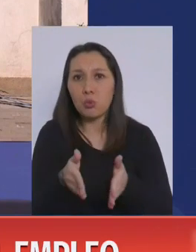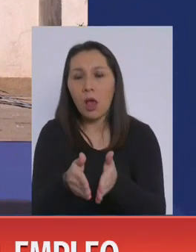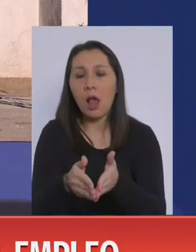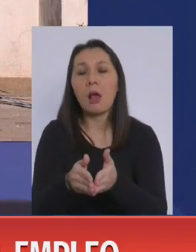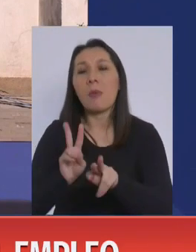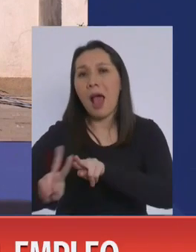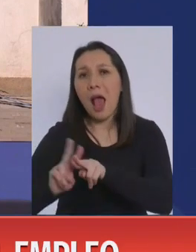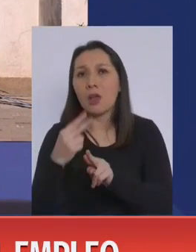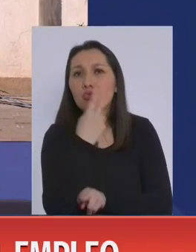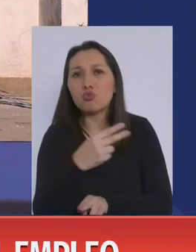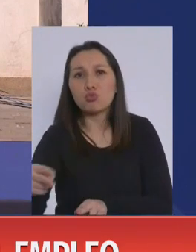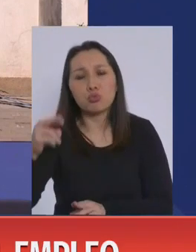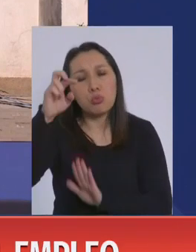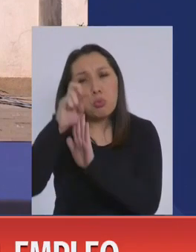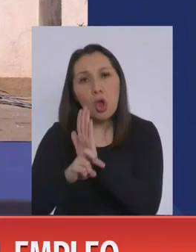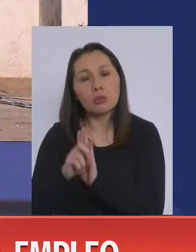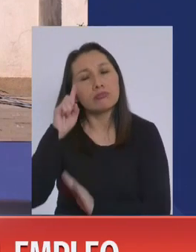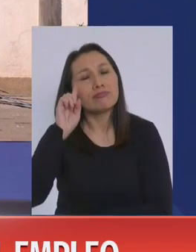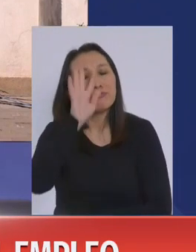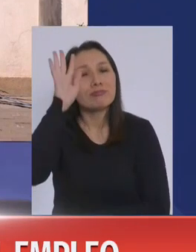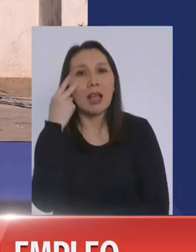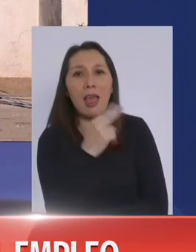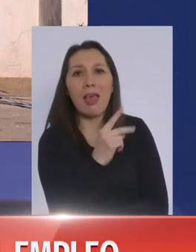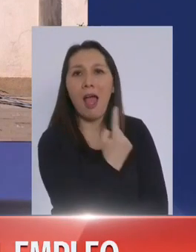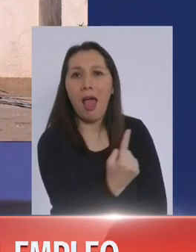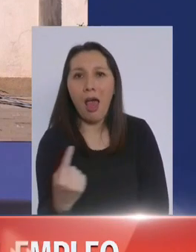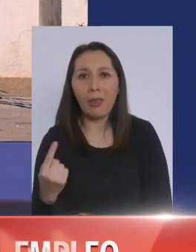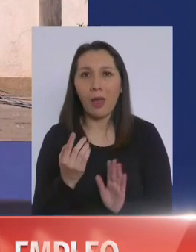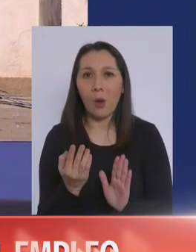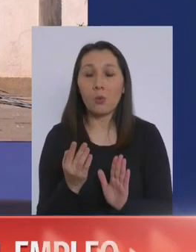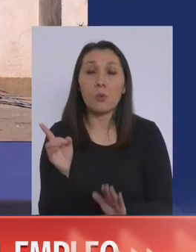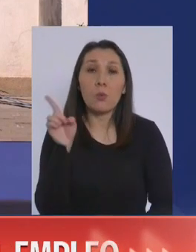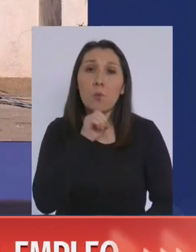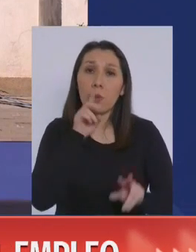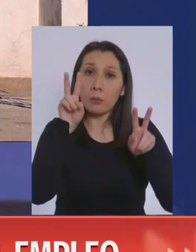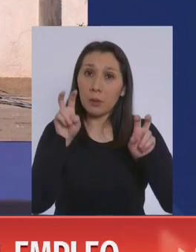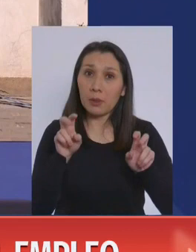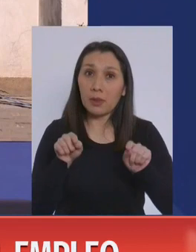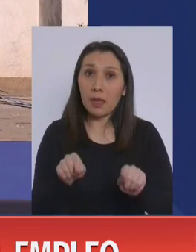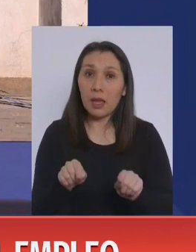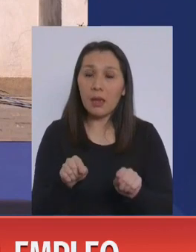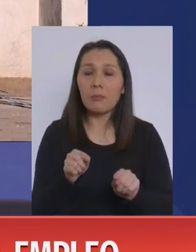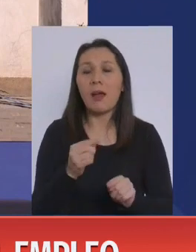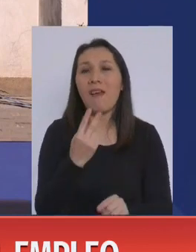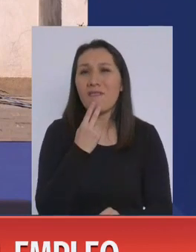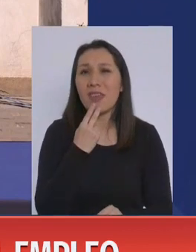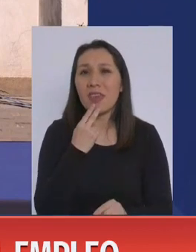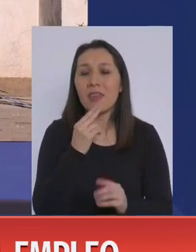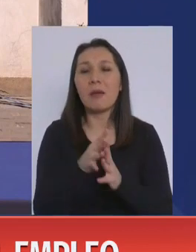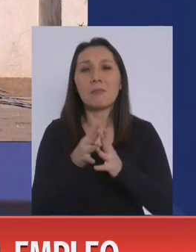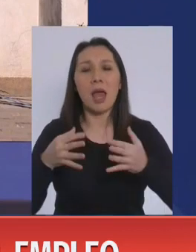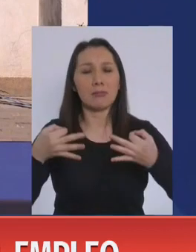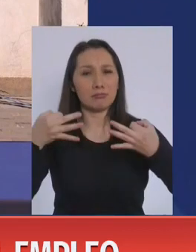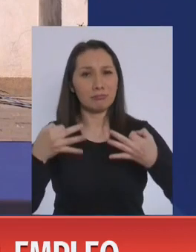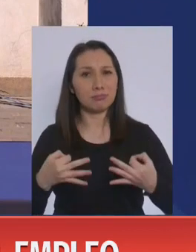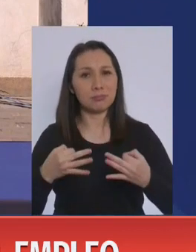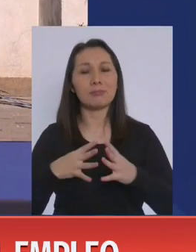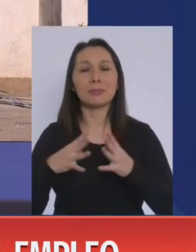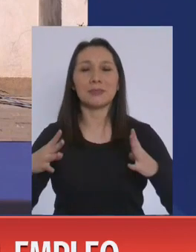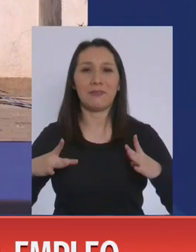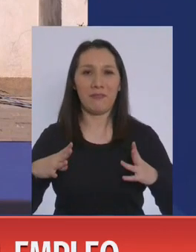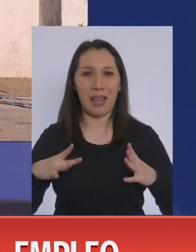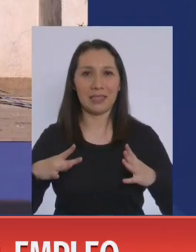la realización de sus proyectos y de sus sueños. Y en último término, hacia una vida más plena y más